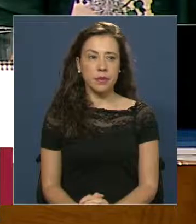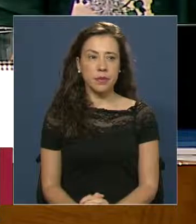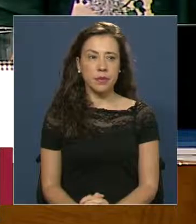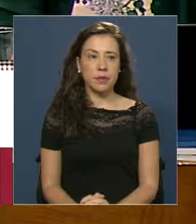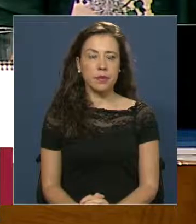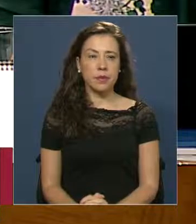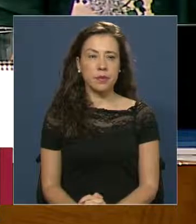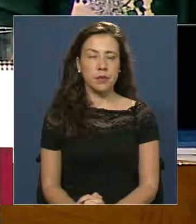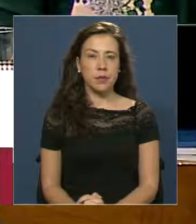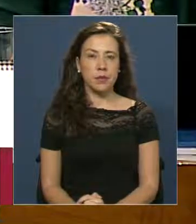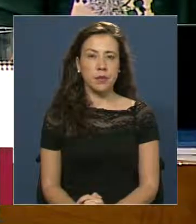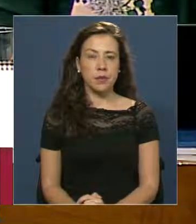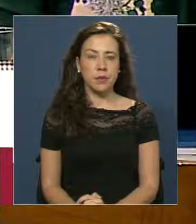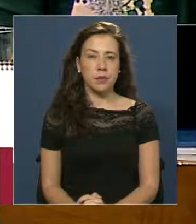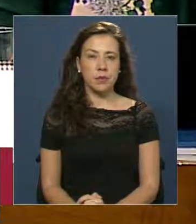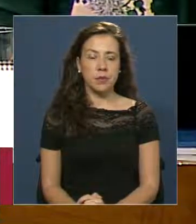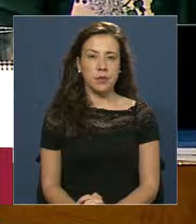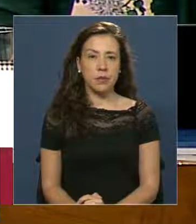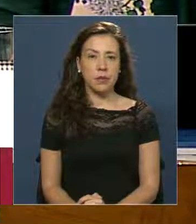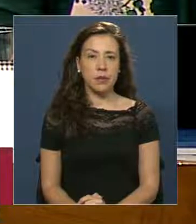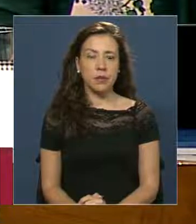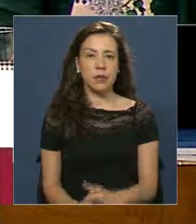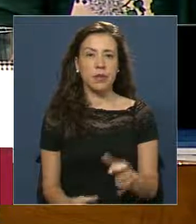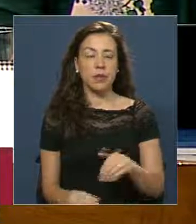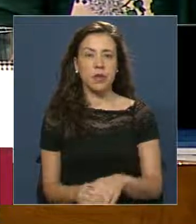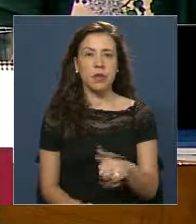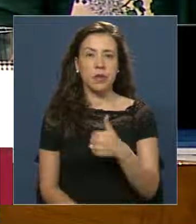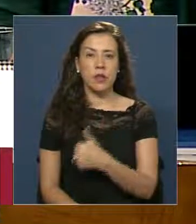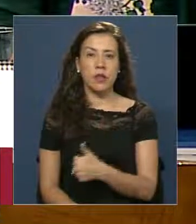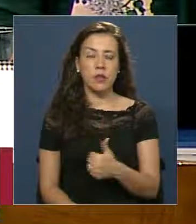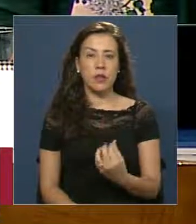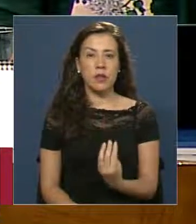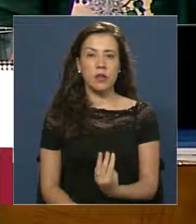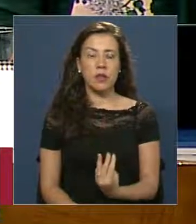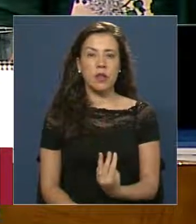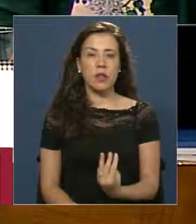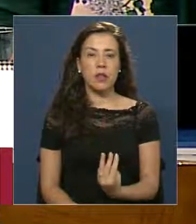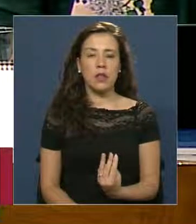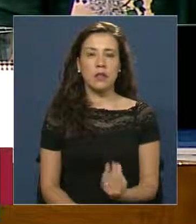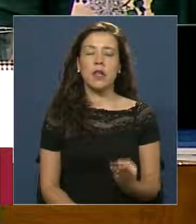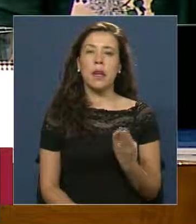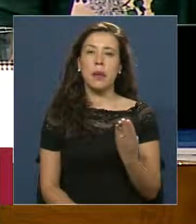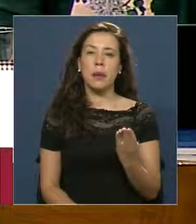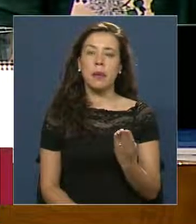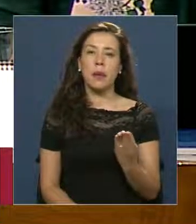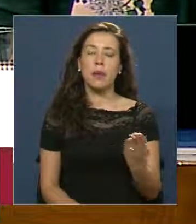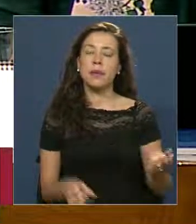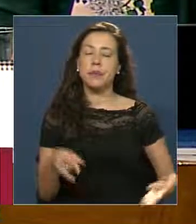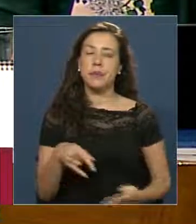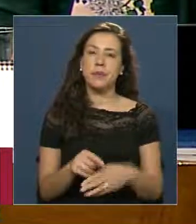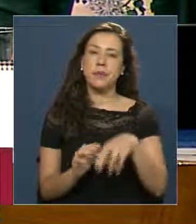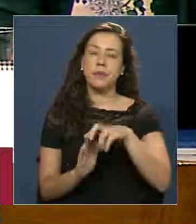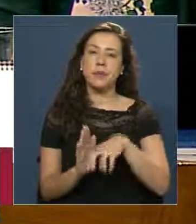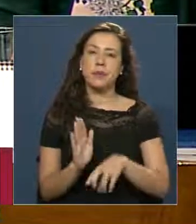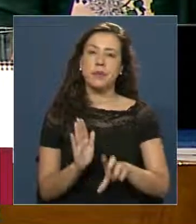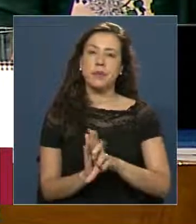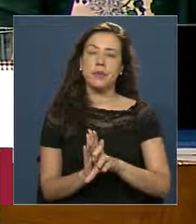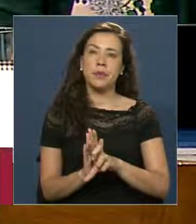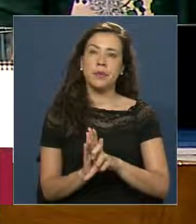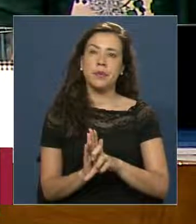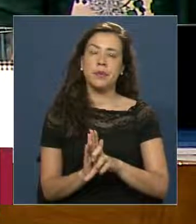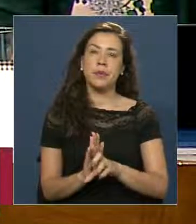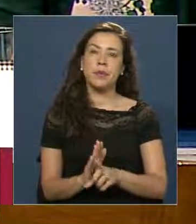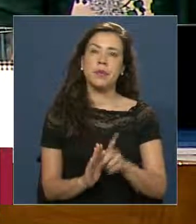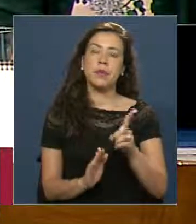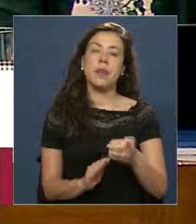En votación, la resolución número 663, que solicita el envío de un proyecto de ley que disponga